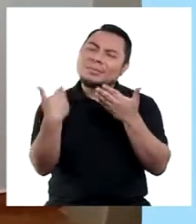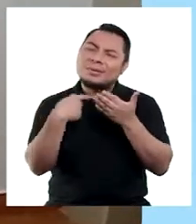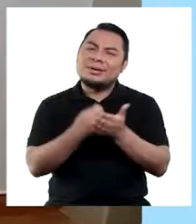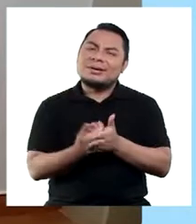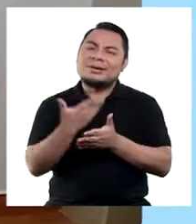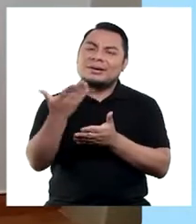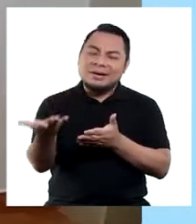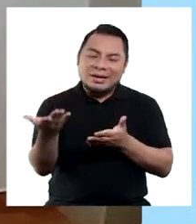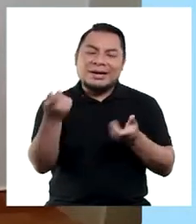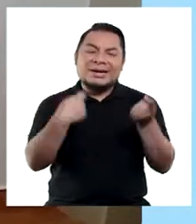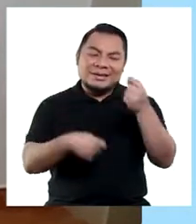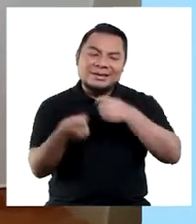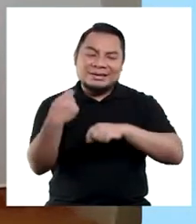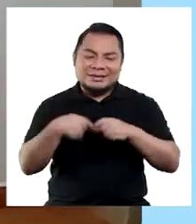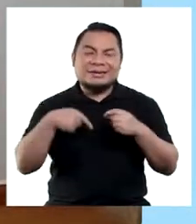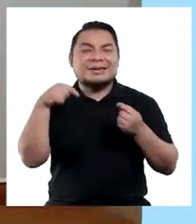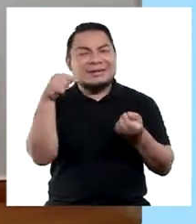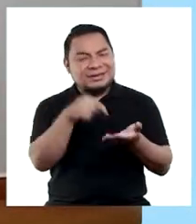20